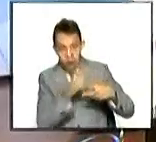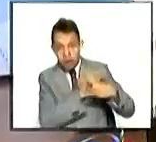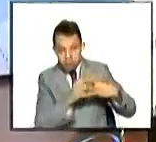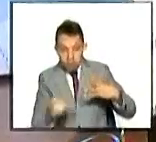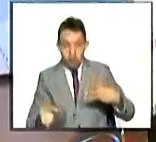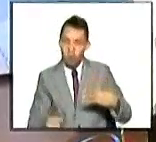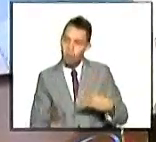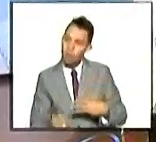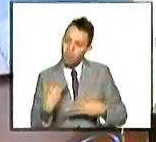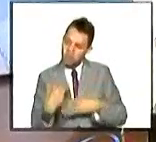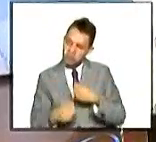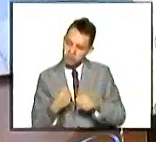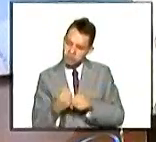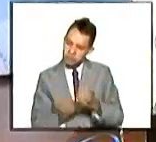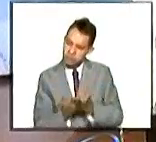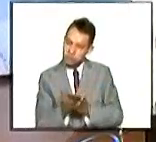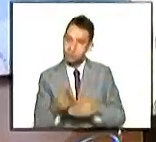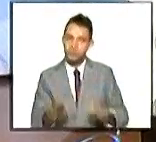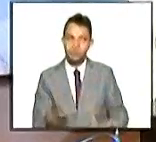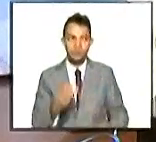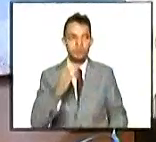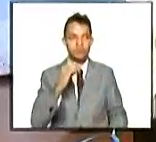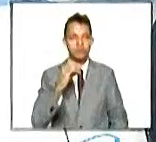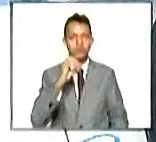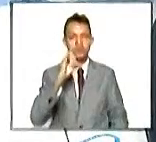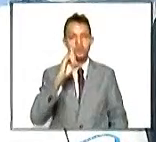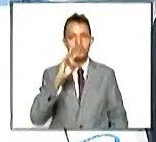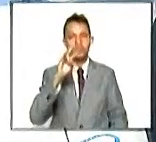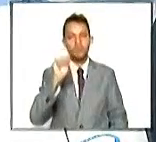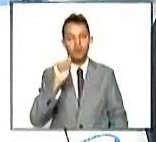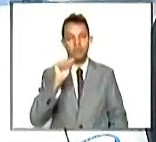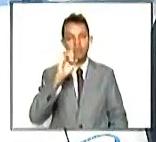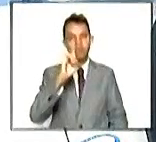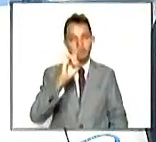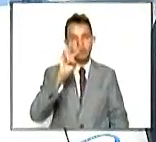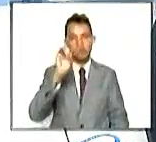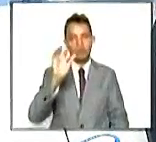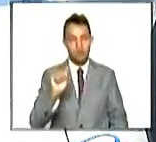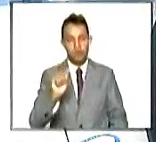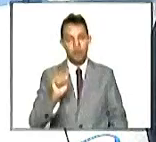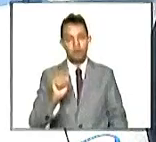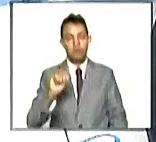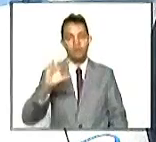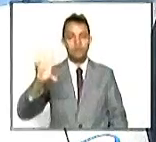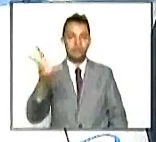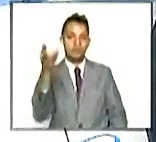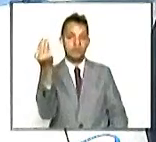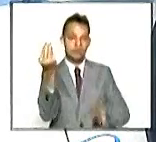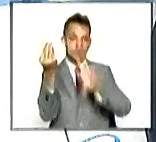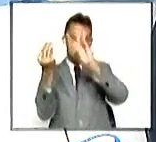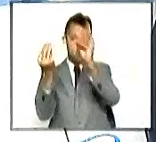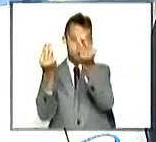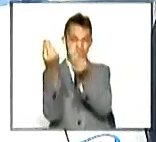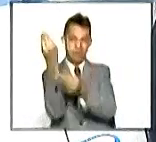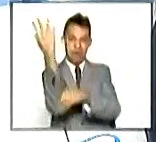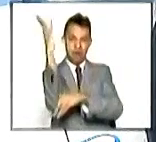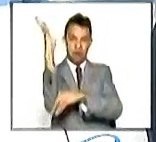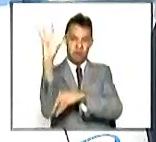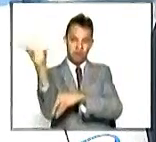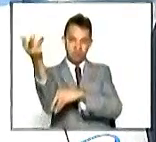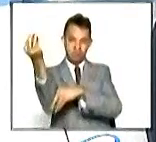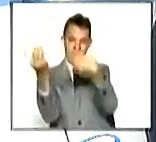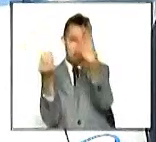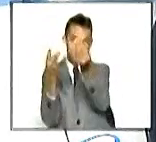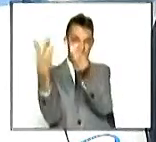era la pregunta que yo le estaba haciendo. Vea, la uva es un árbol, ¿cierto? Y ella dura un tiempo, año, varios años. Y cuando